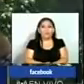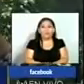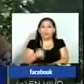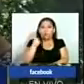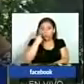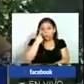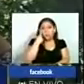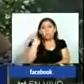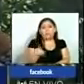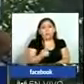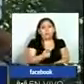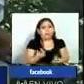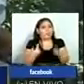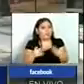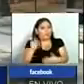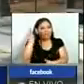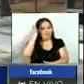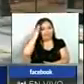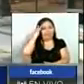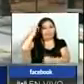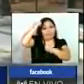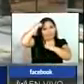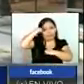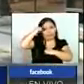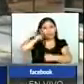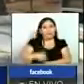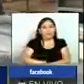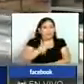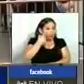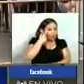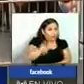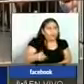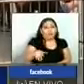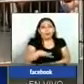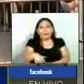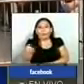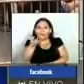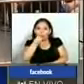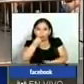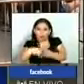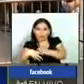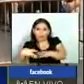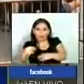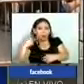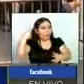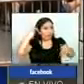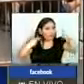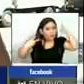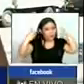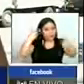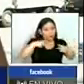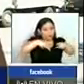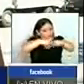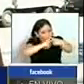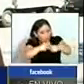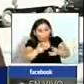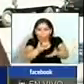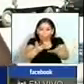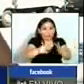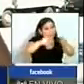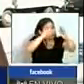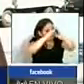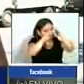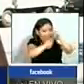más cuidado Ahora Ya están más conciertos Venta en tiendas Servicio de restaurantes En exteriores Salones de belleza Reparación y limpieza Entre